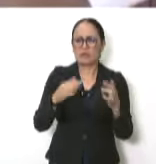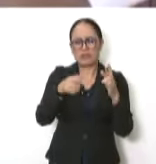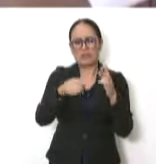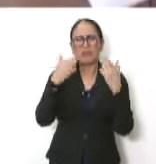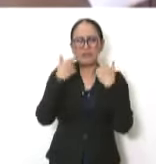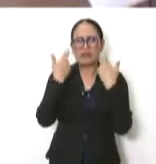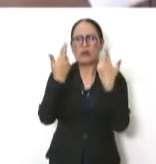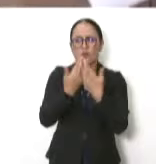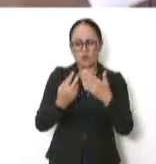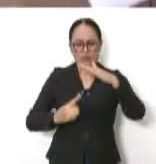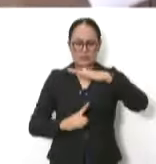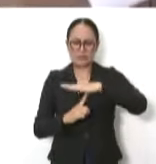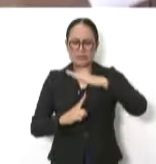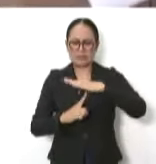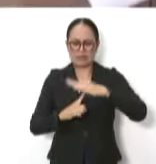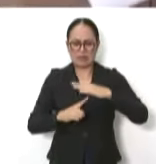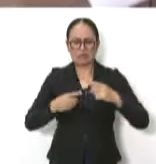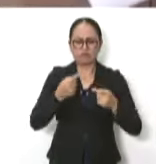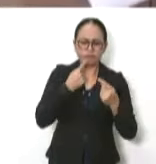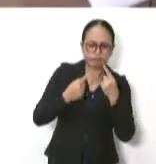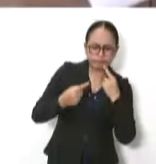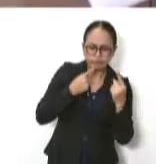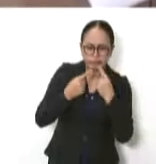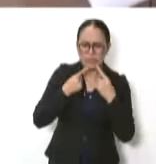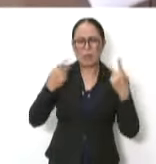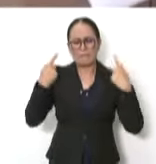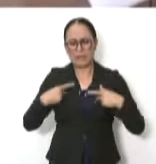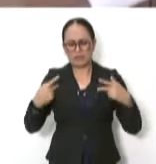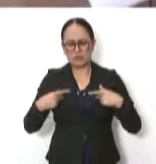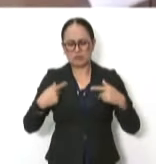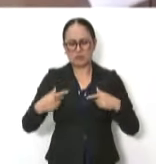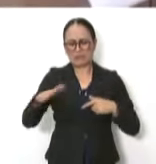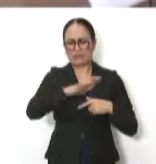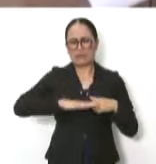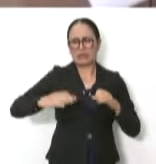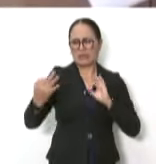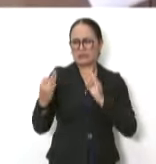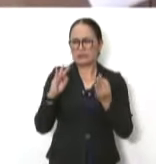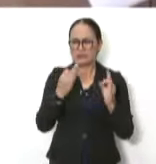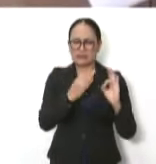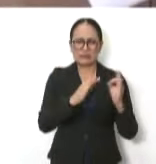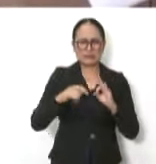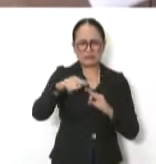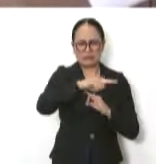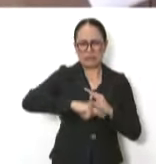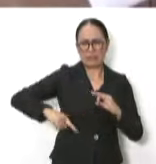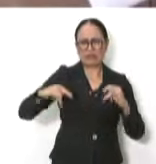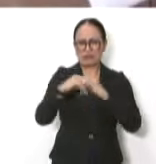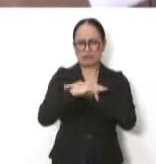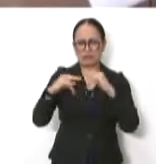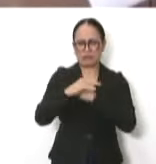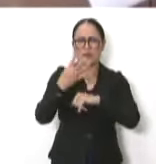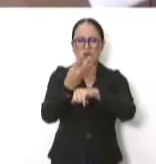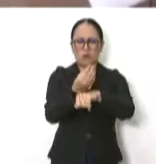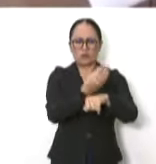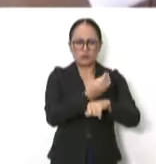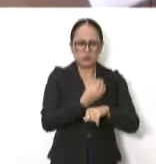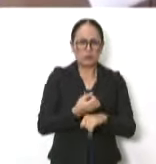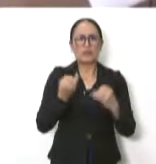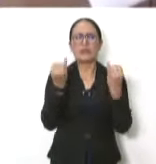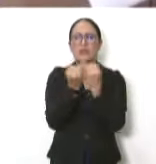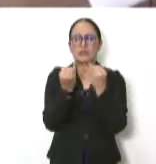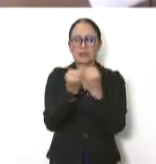reuniones de las mesas de trabajo con vecinos de las zonas afectadas por los trabajos del Paso Express, así como de las